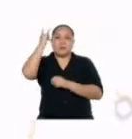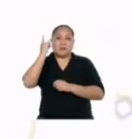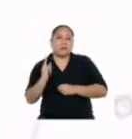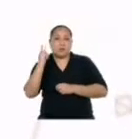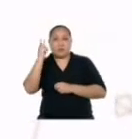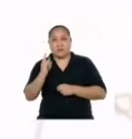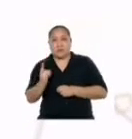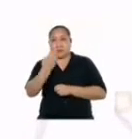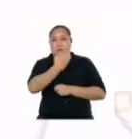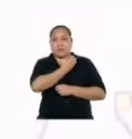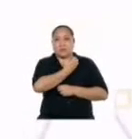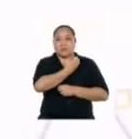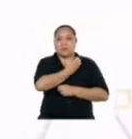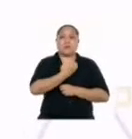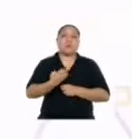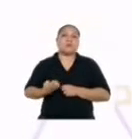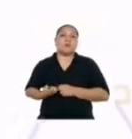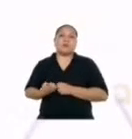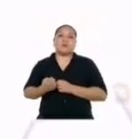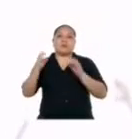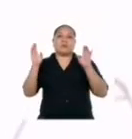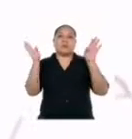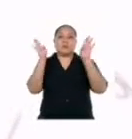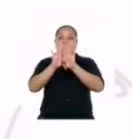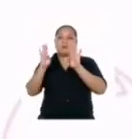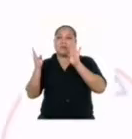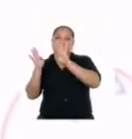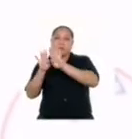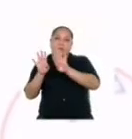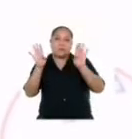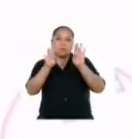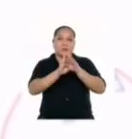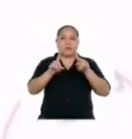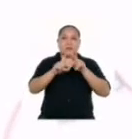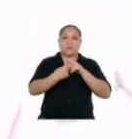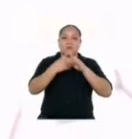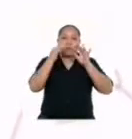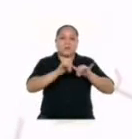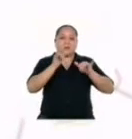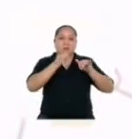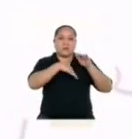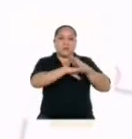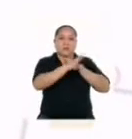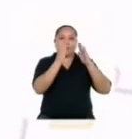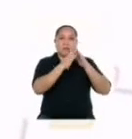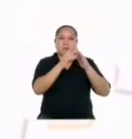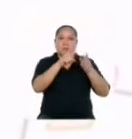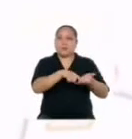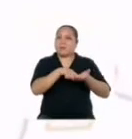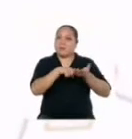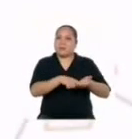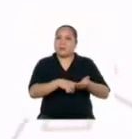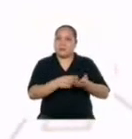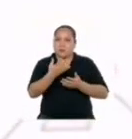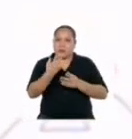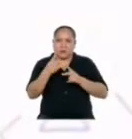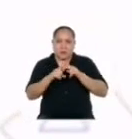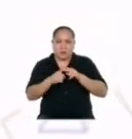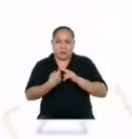nacional. Se cerraron las fronteras e iniciamos una cuarentena obligatoria. Al